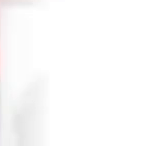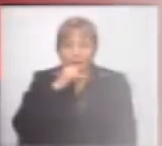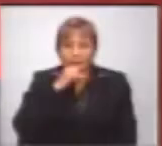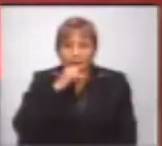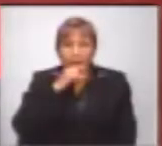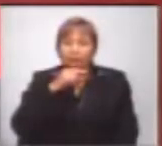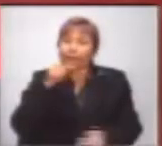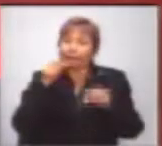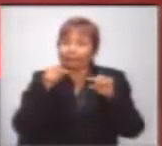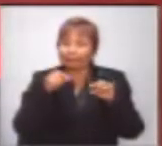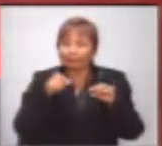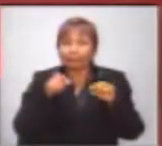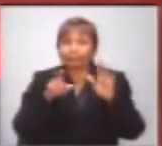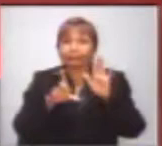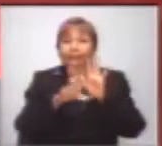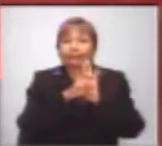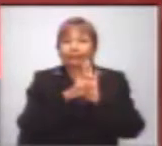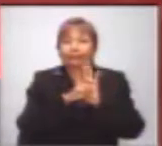Esta ley,